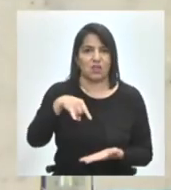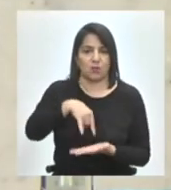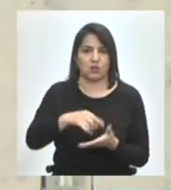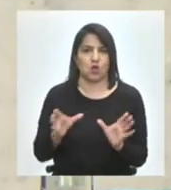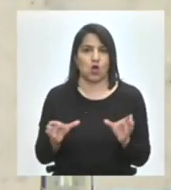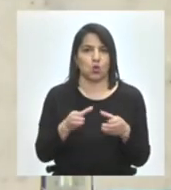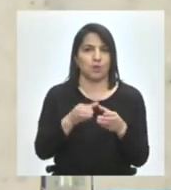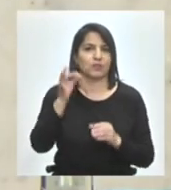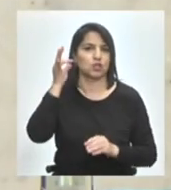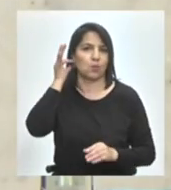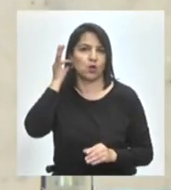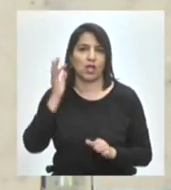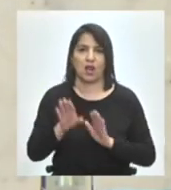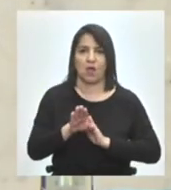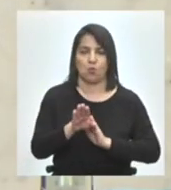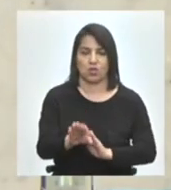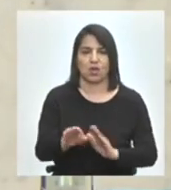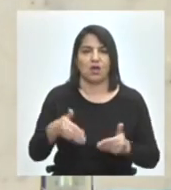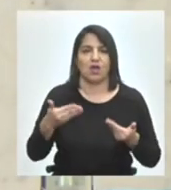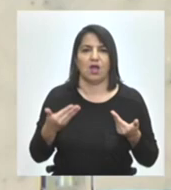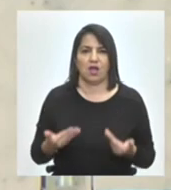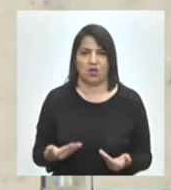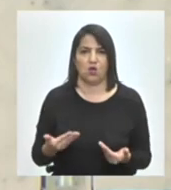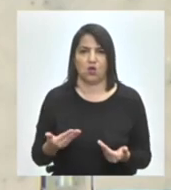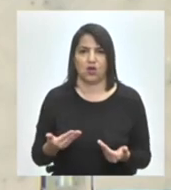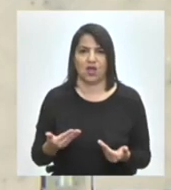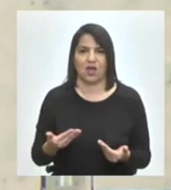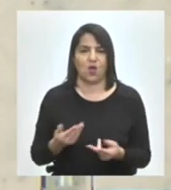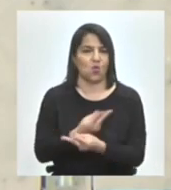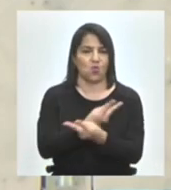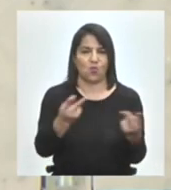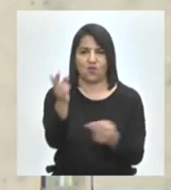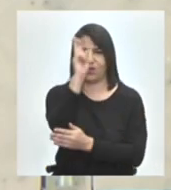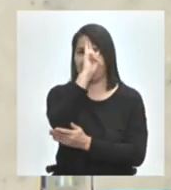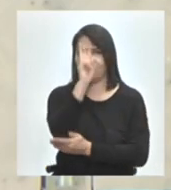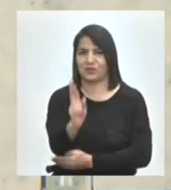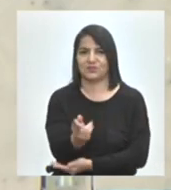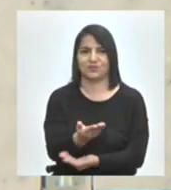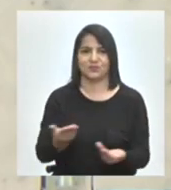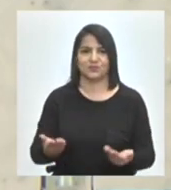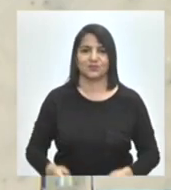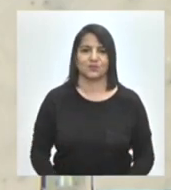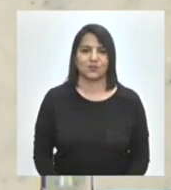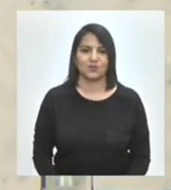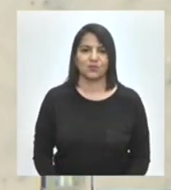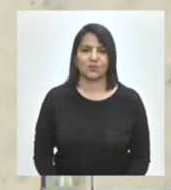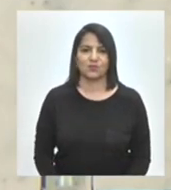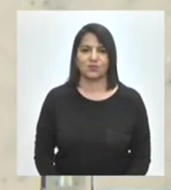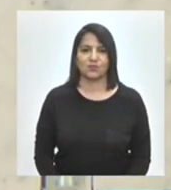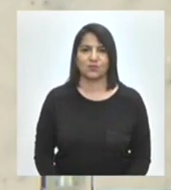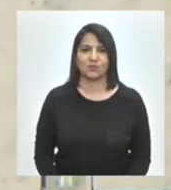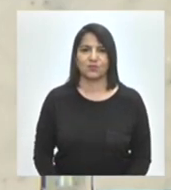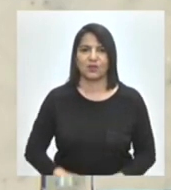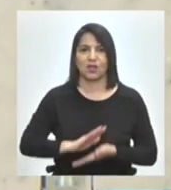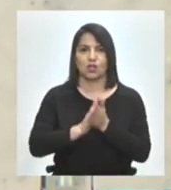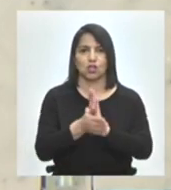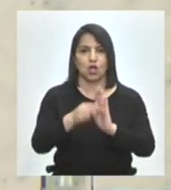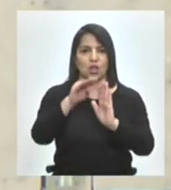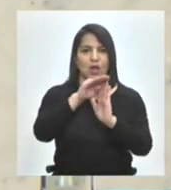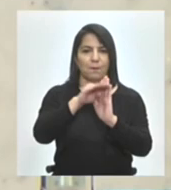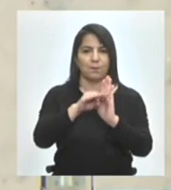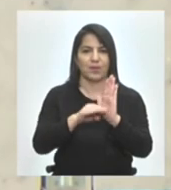agrupaciones de mujeres para quien, obviamente, hacemos un público reconocimiento. Todas estas medidas